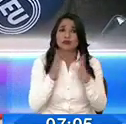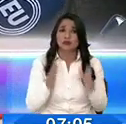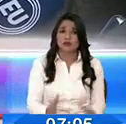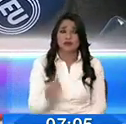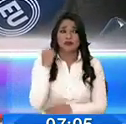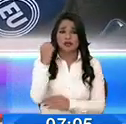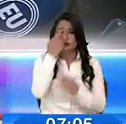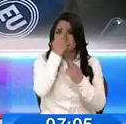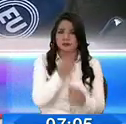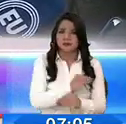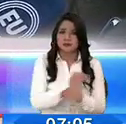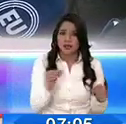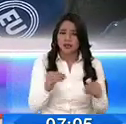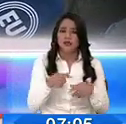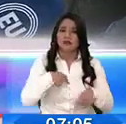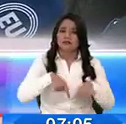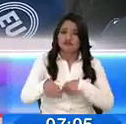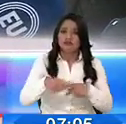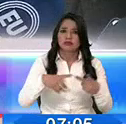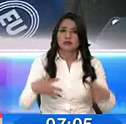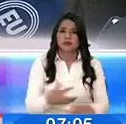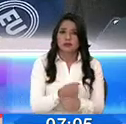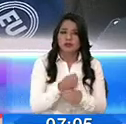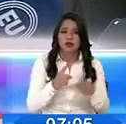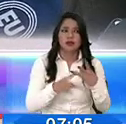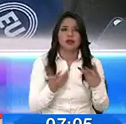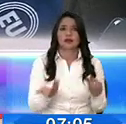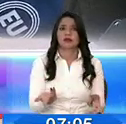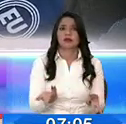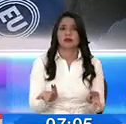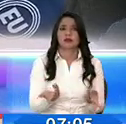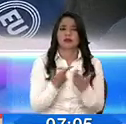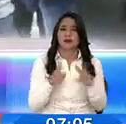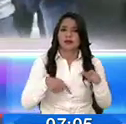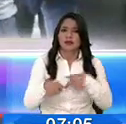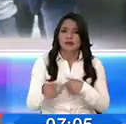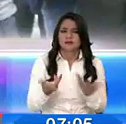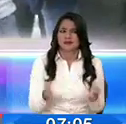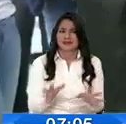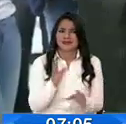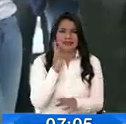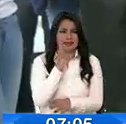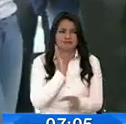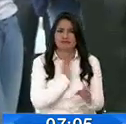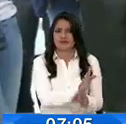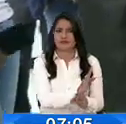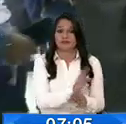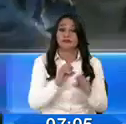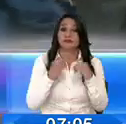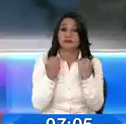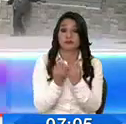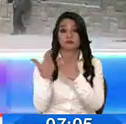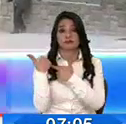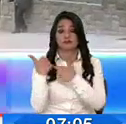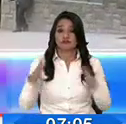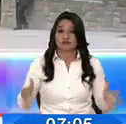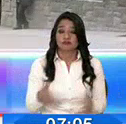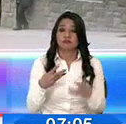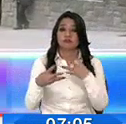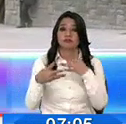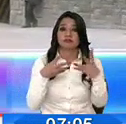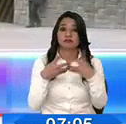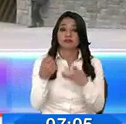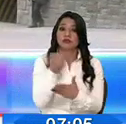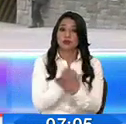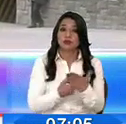derechos de movilización de seguridad de libre tránsito critican que el organismo encargado de fomentar la transparencia y